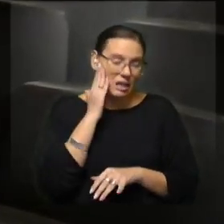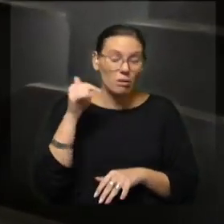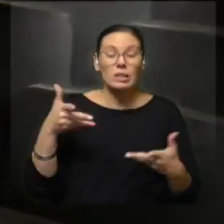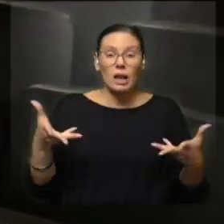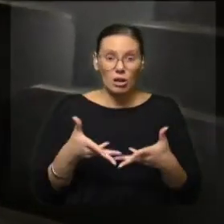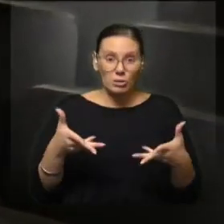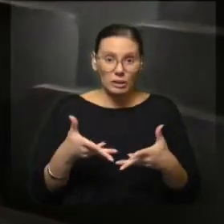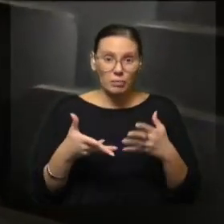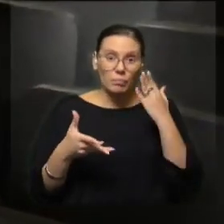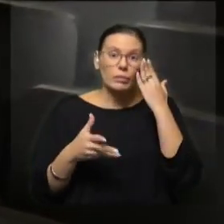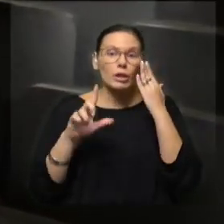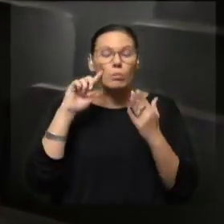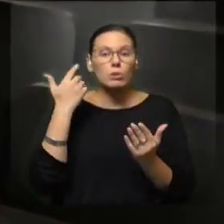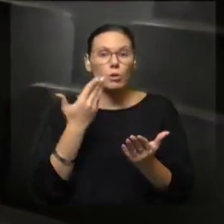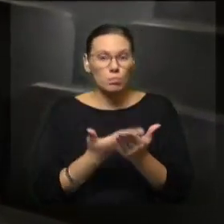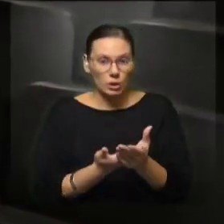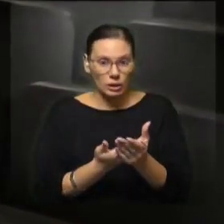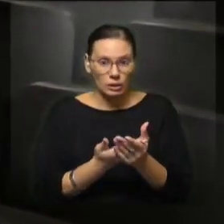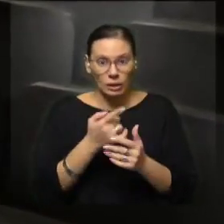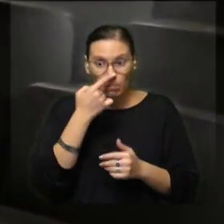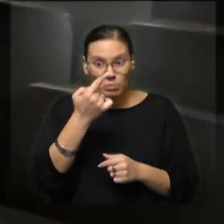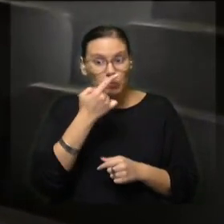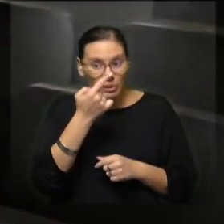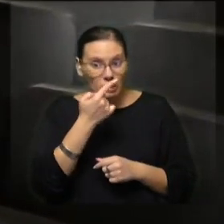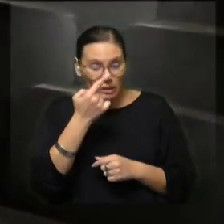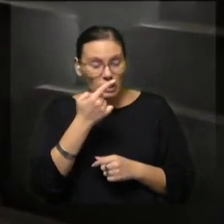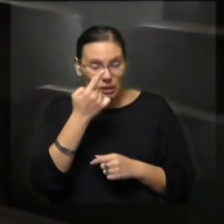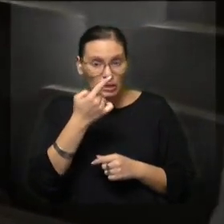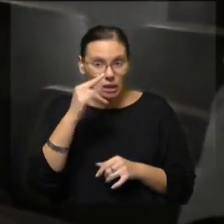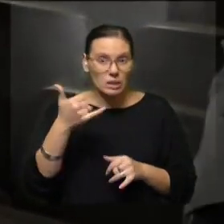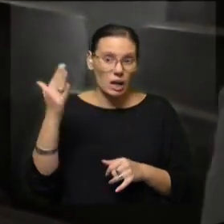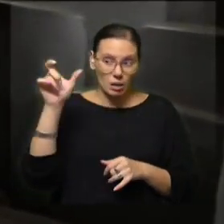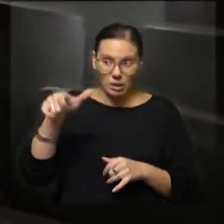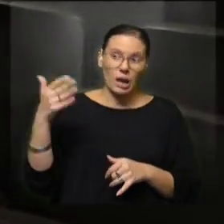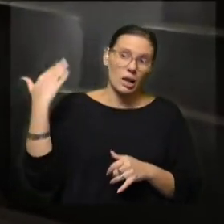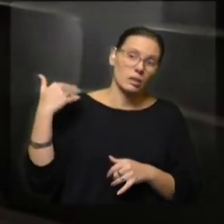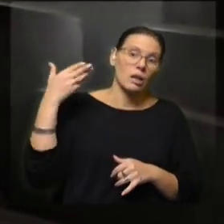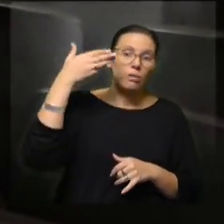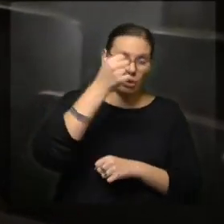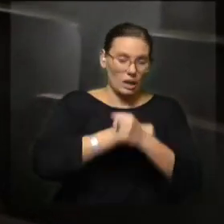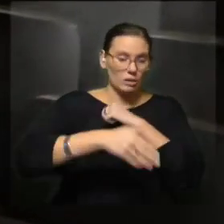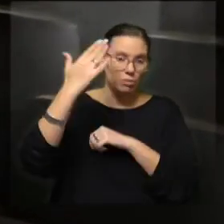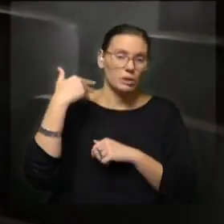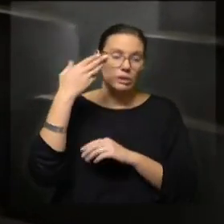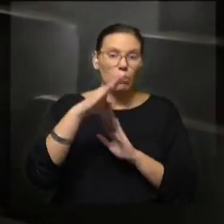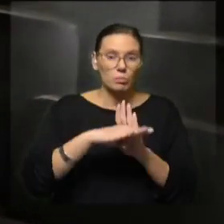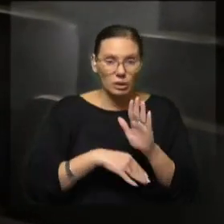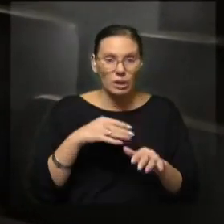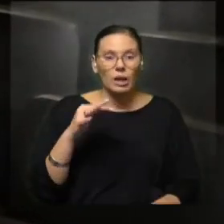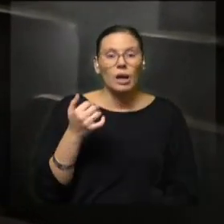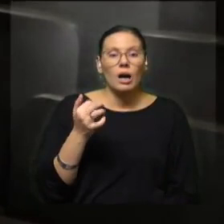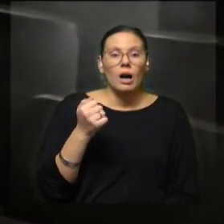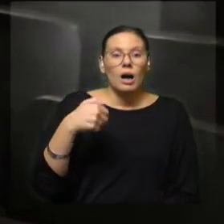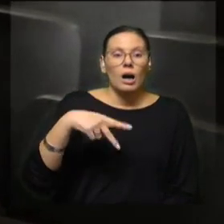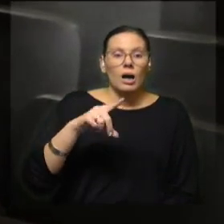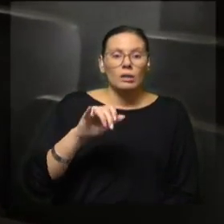caso, traje una propuesta muy, muy interesante. Como dijeron, ya estuvo el año pasado en nuestro programa Andy Falcone, un